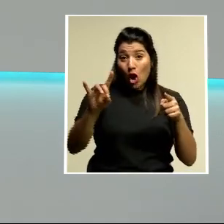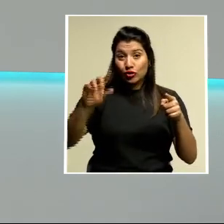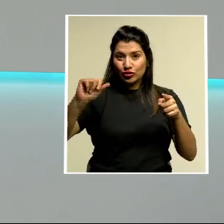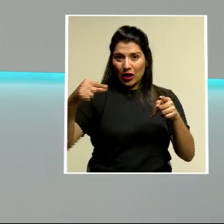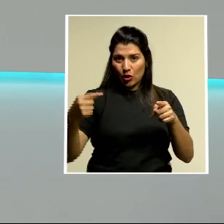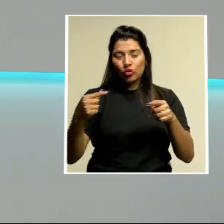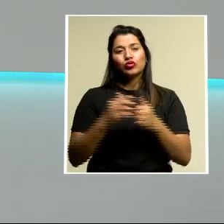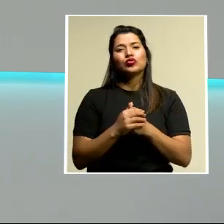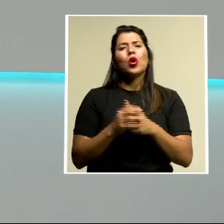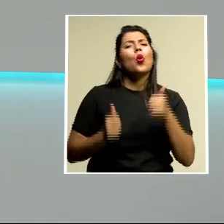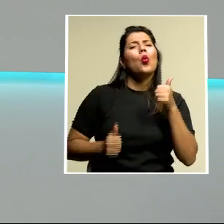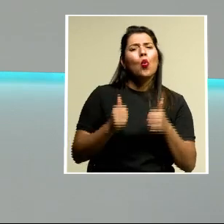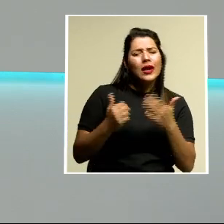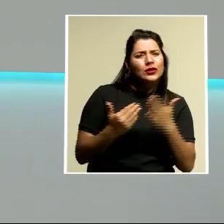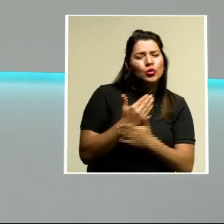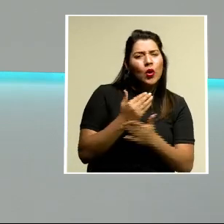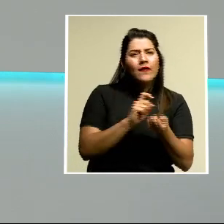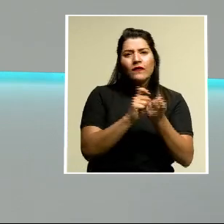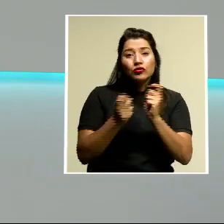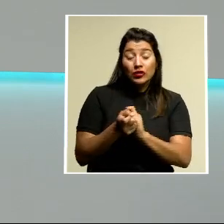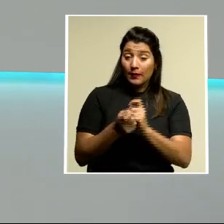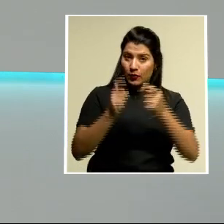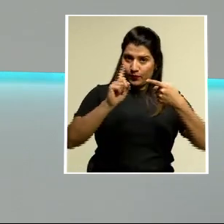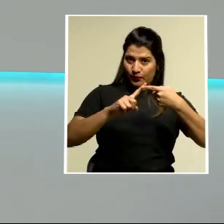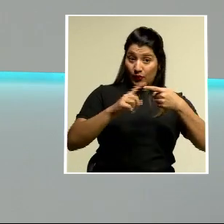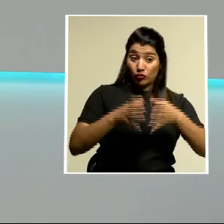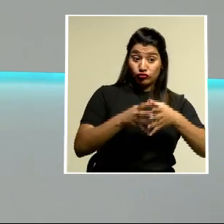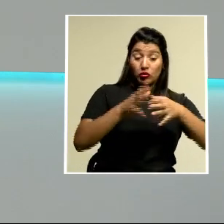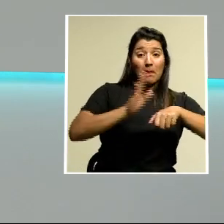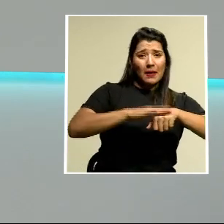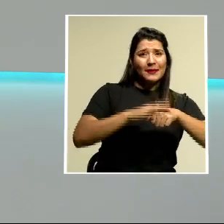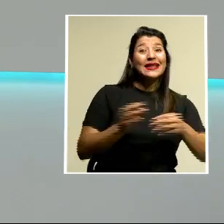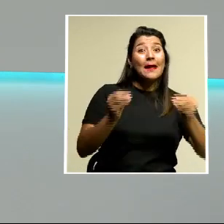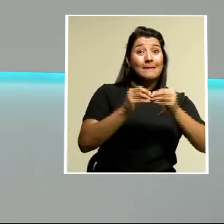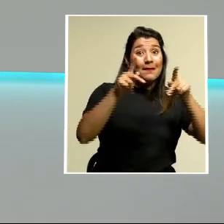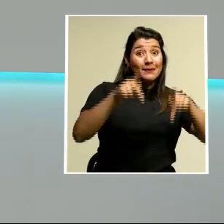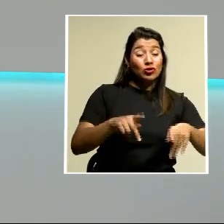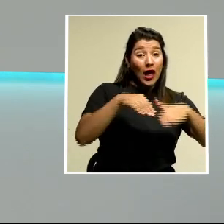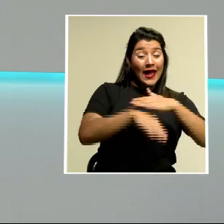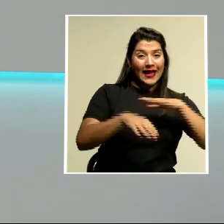agosto. Entre estas medidas se anunció el aumento de aforo en algunas actividades y la